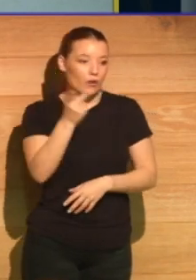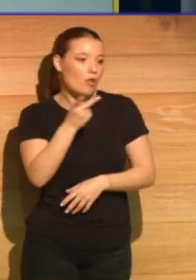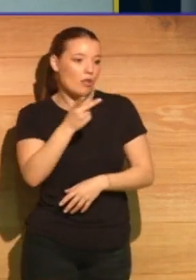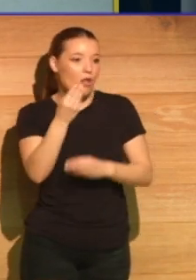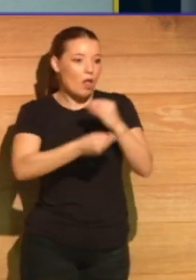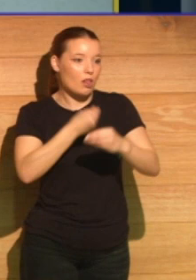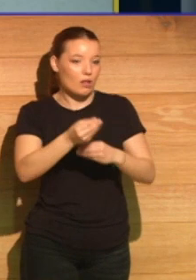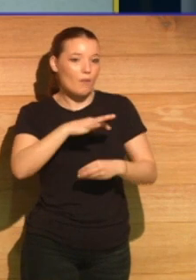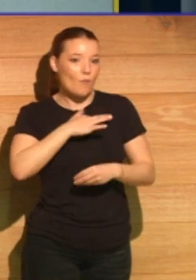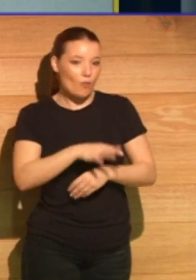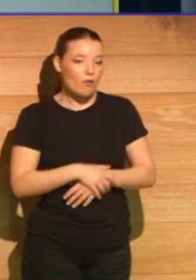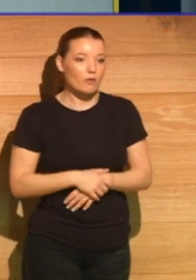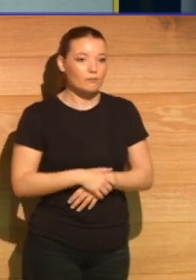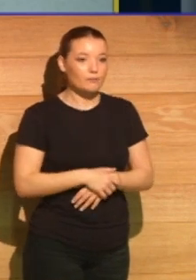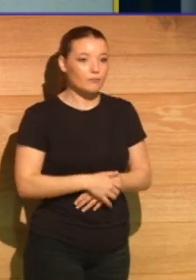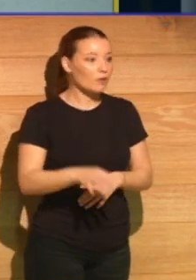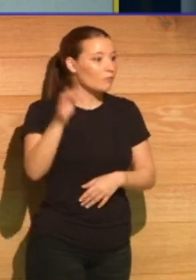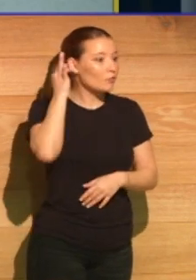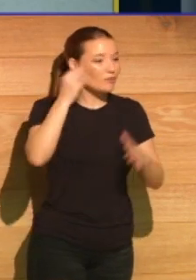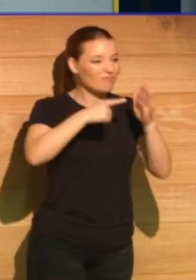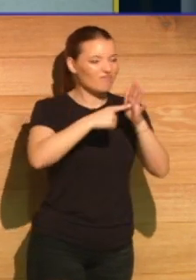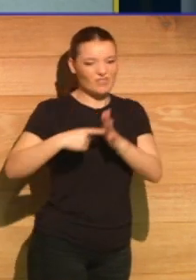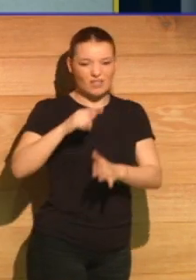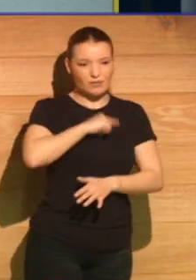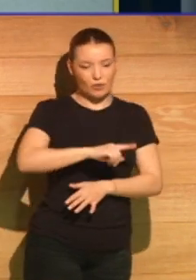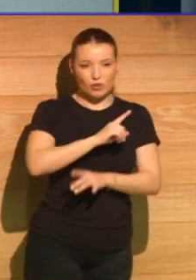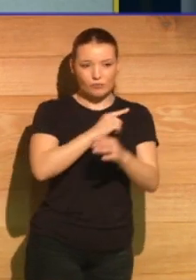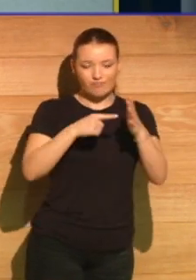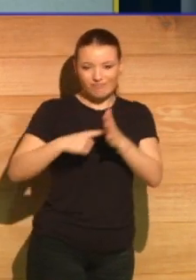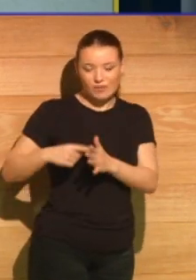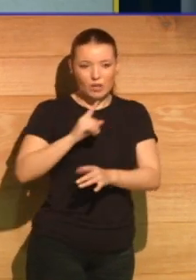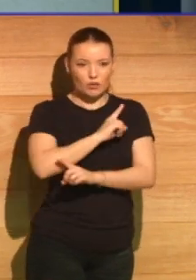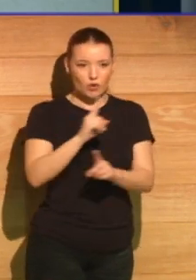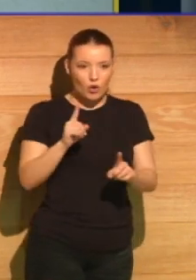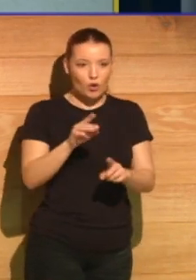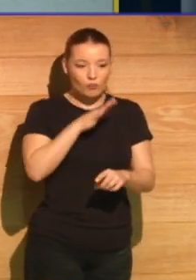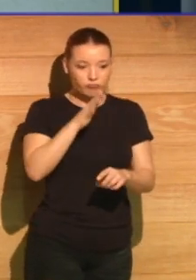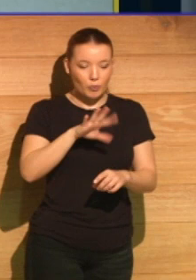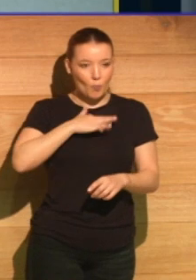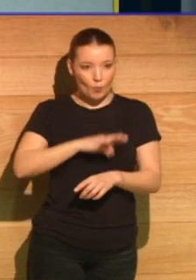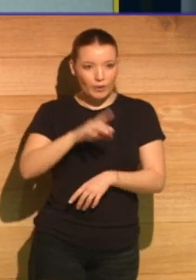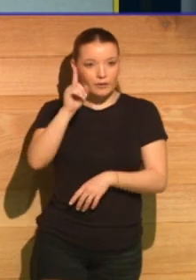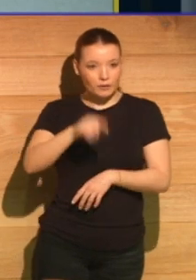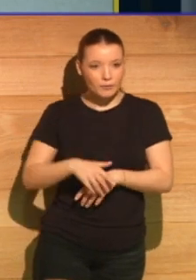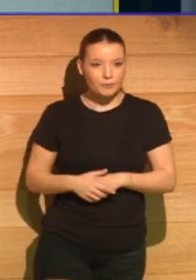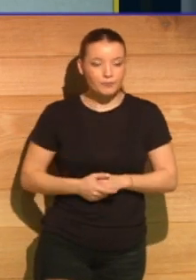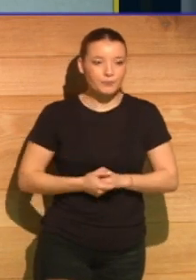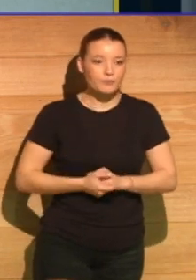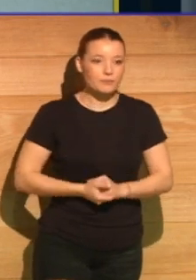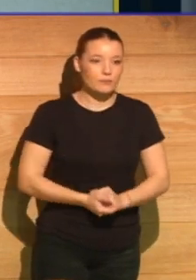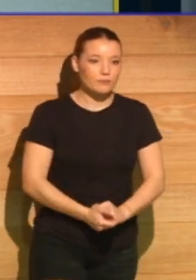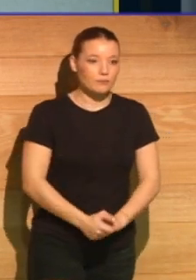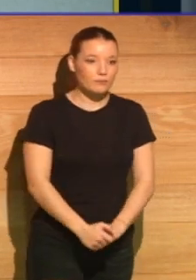se sientan ellas discriminadas en que puedan hacer esta elección. O sea, que coincido exactamente con